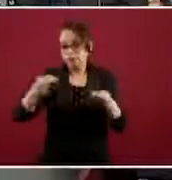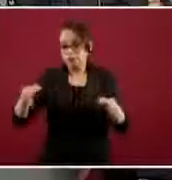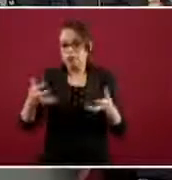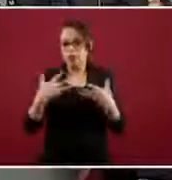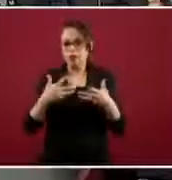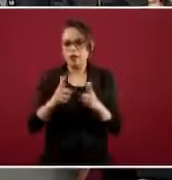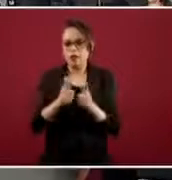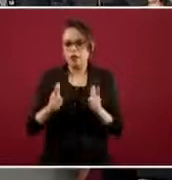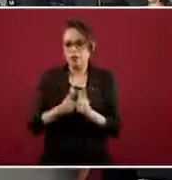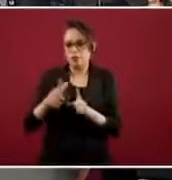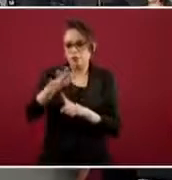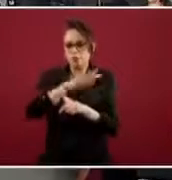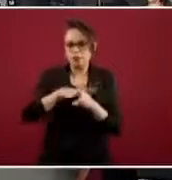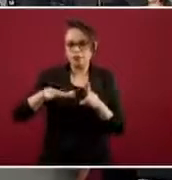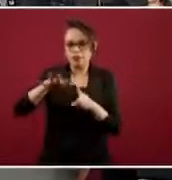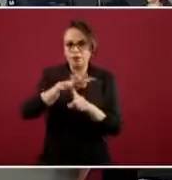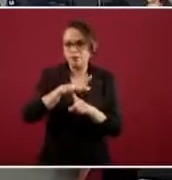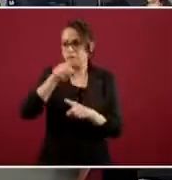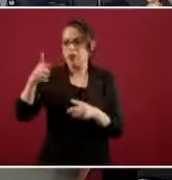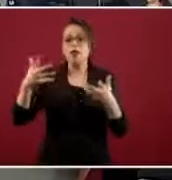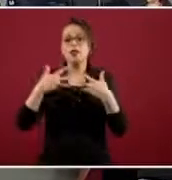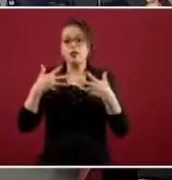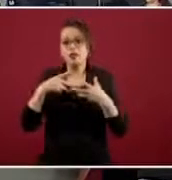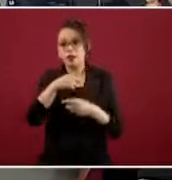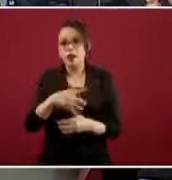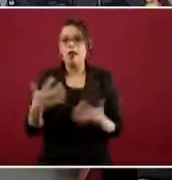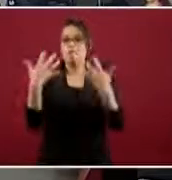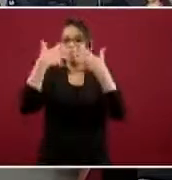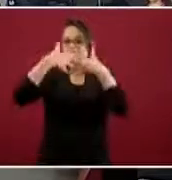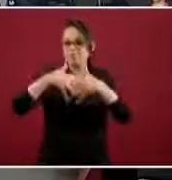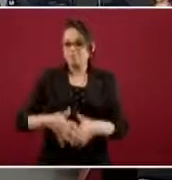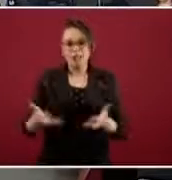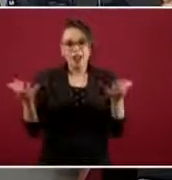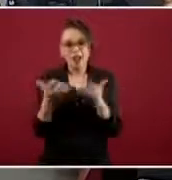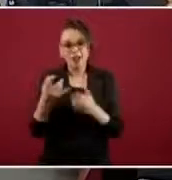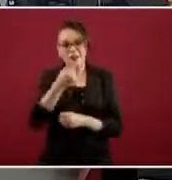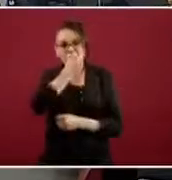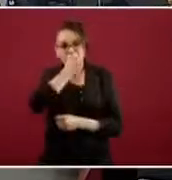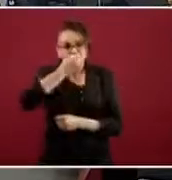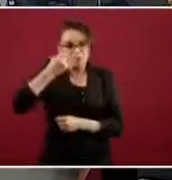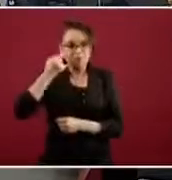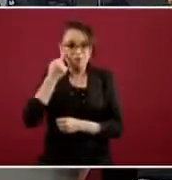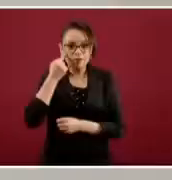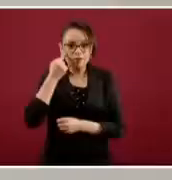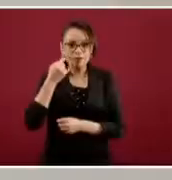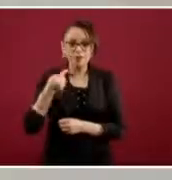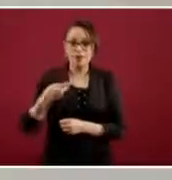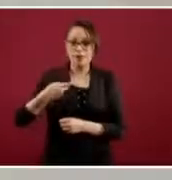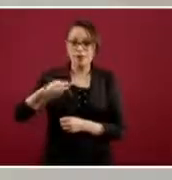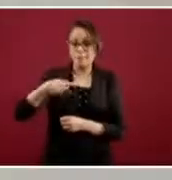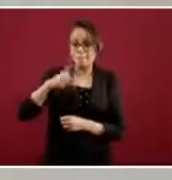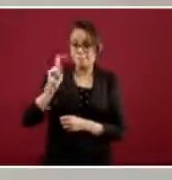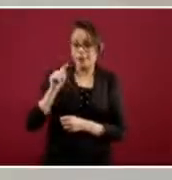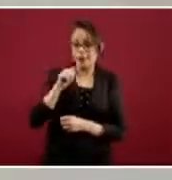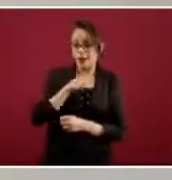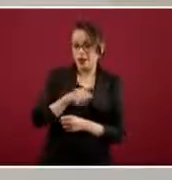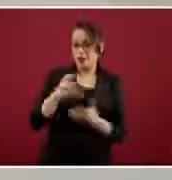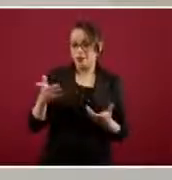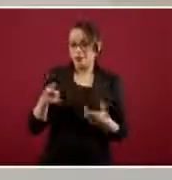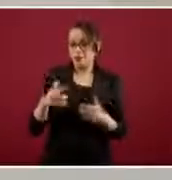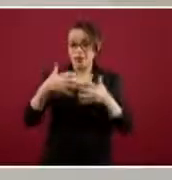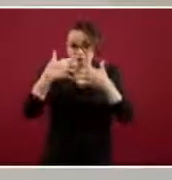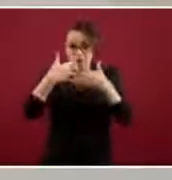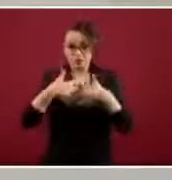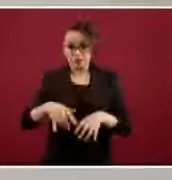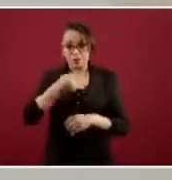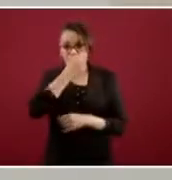promoviendo la fabricación de mascarillas. Lo que no tendría sentido es que las mascarillas quirúrgicas, que son las que se fabrican